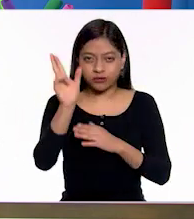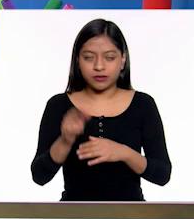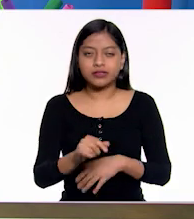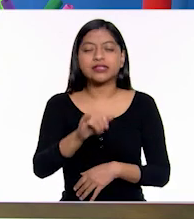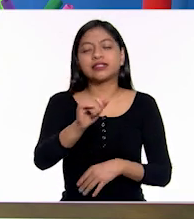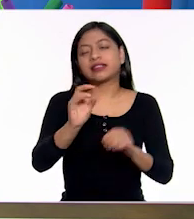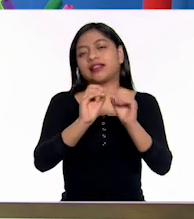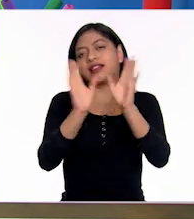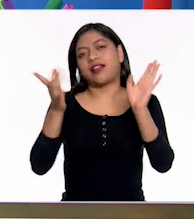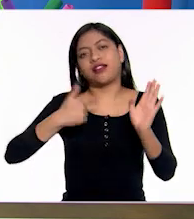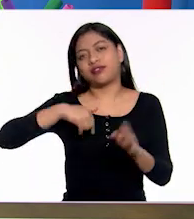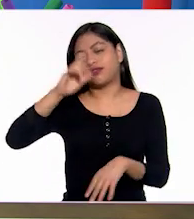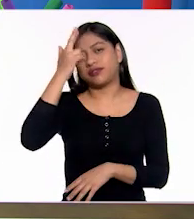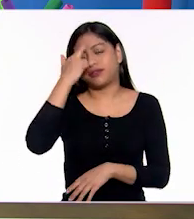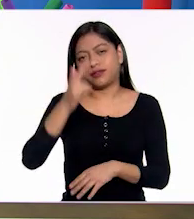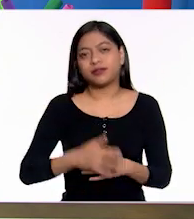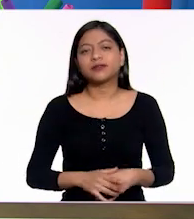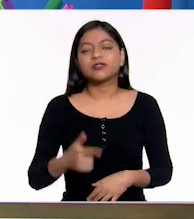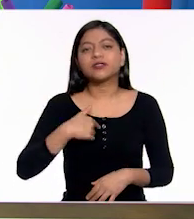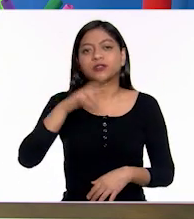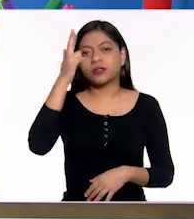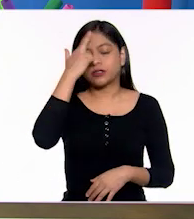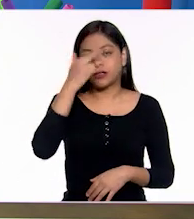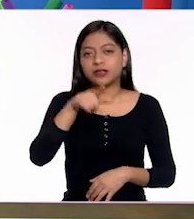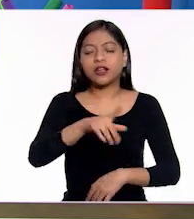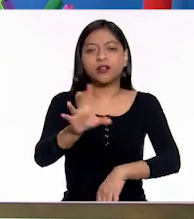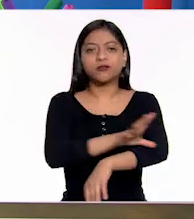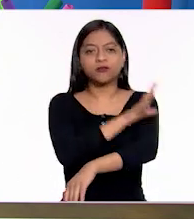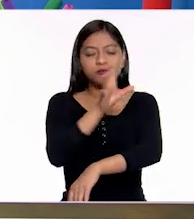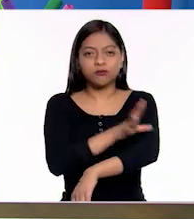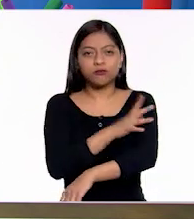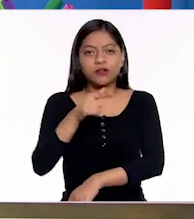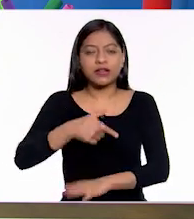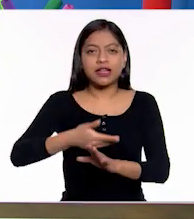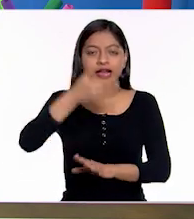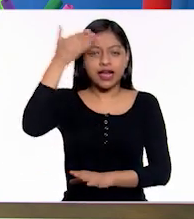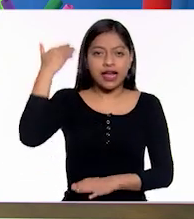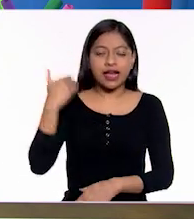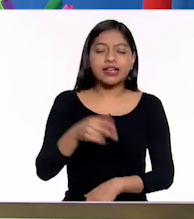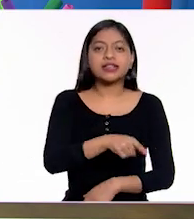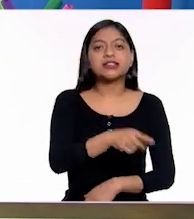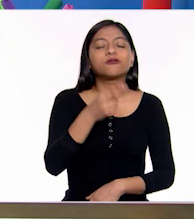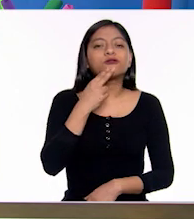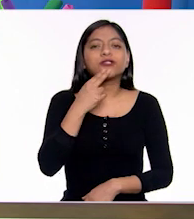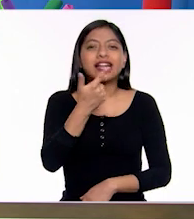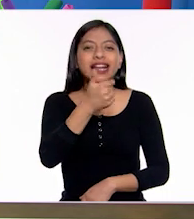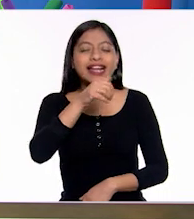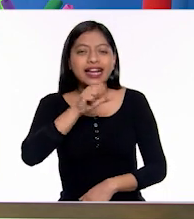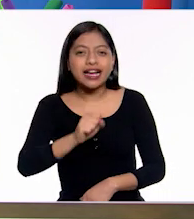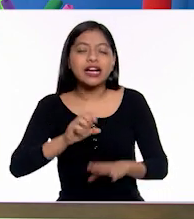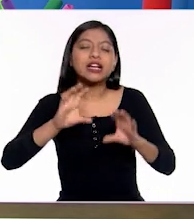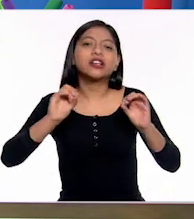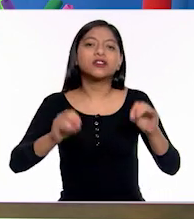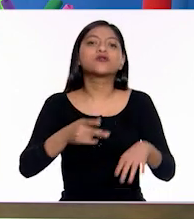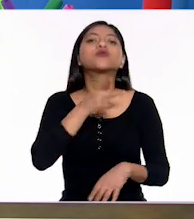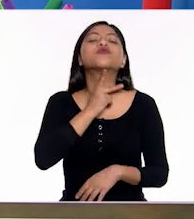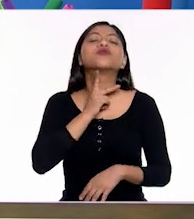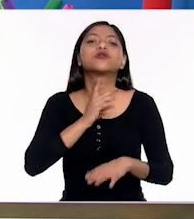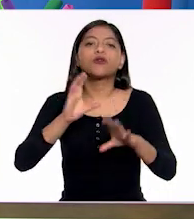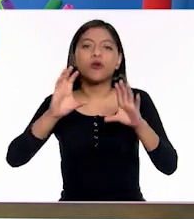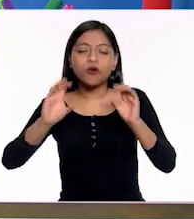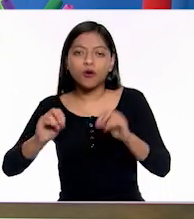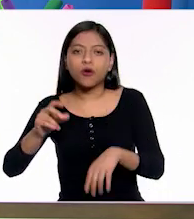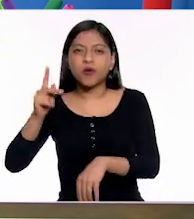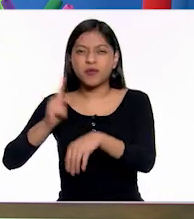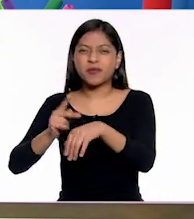que sí, me acuerdo, maestra. Me acuerdo de las centrales eléctricas que utilizan gas, petróleo o carbón para generar la energía